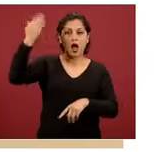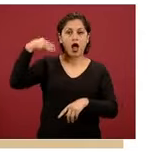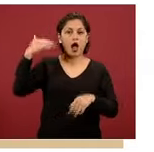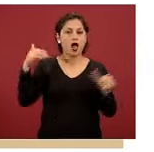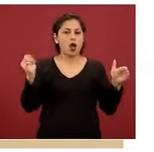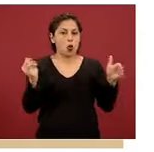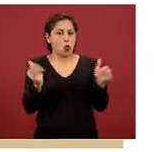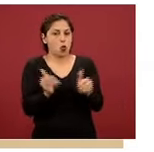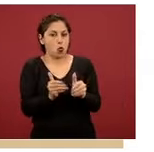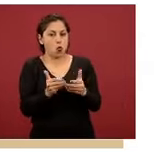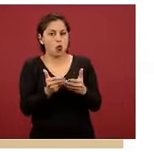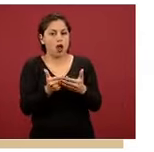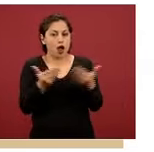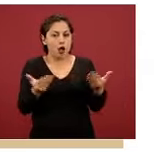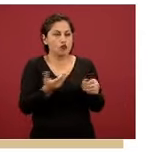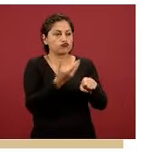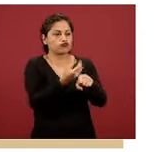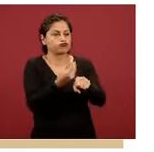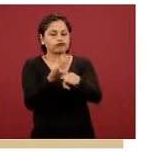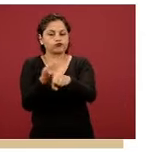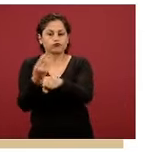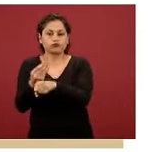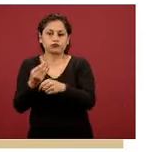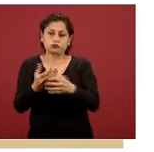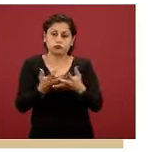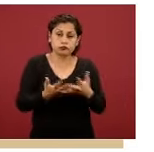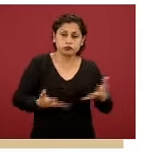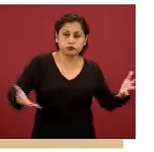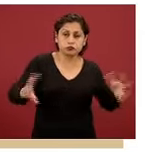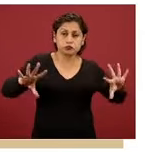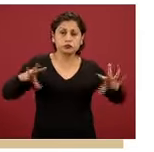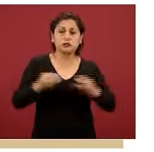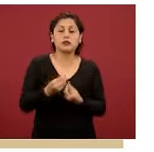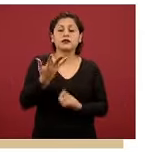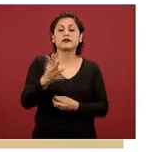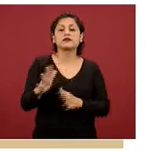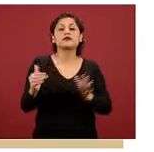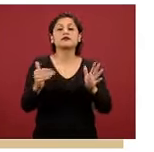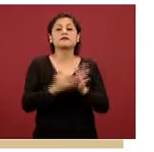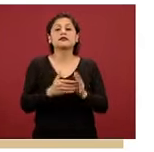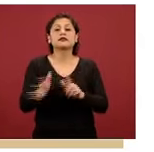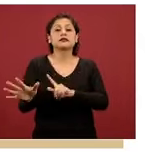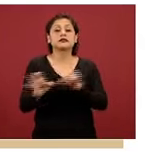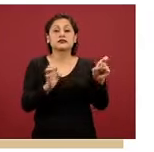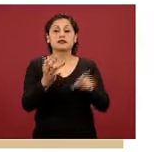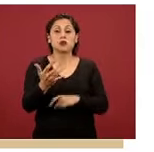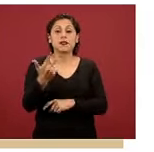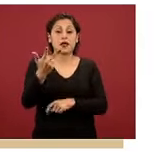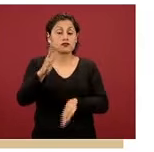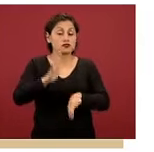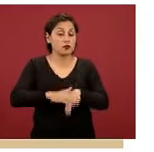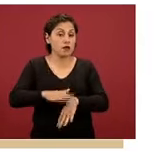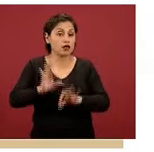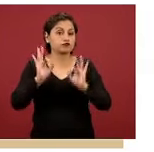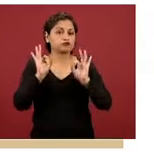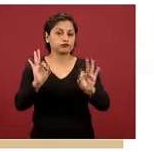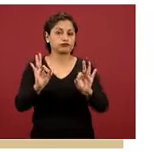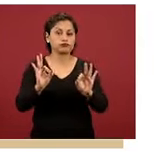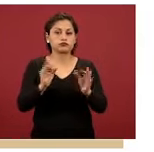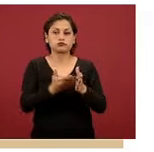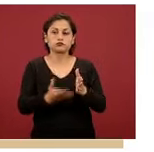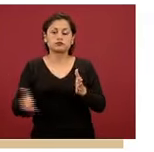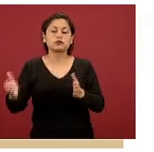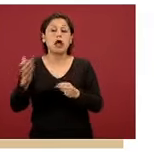para camas de medicina crítica, llegamos a 10,758 y la cuarta parte están en este momento ocupadas